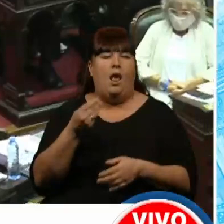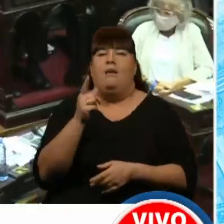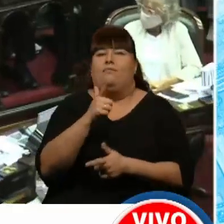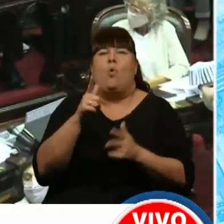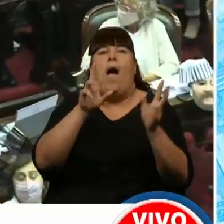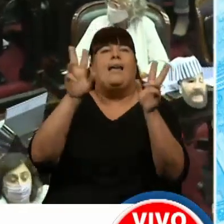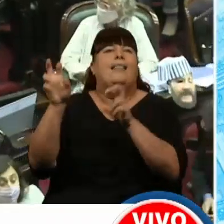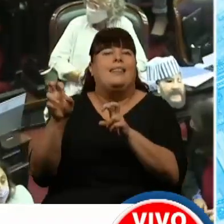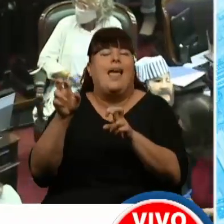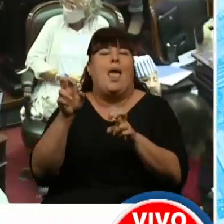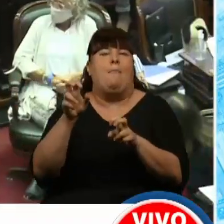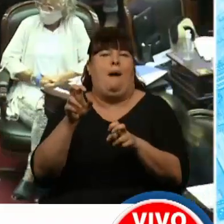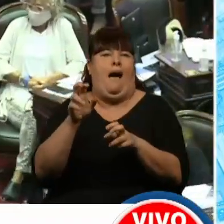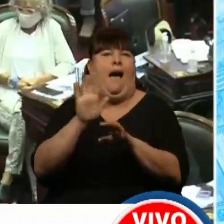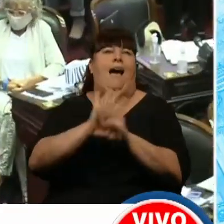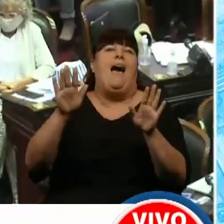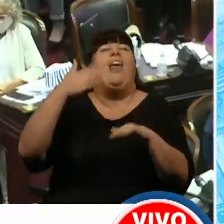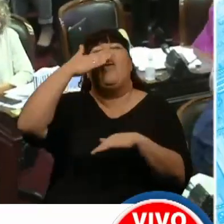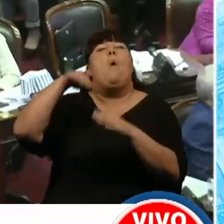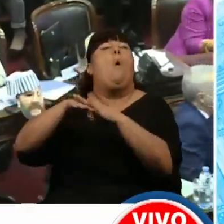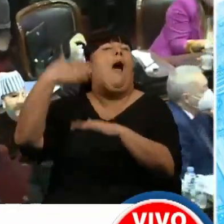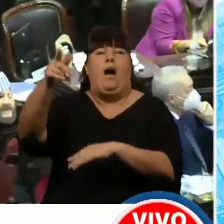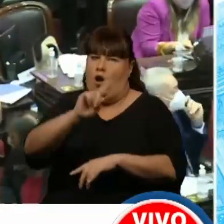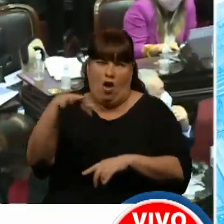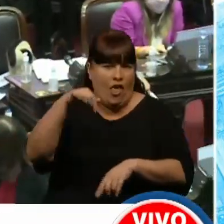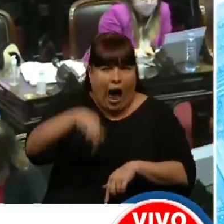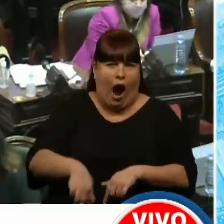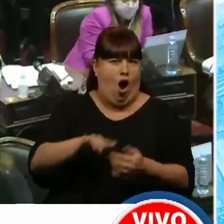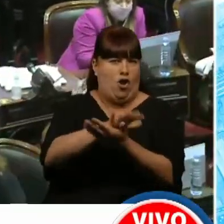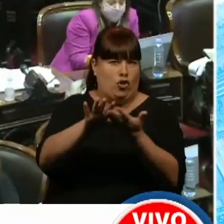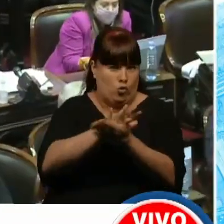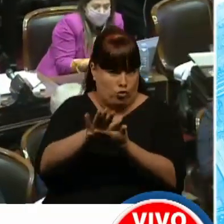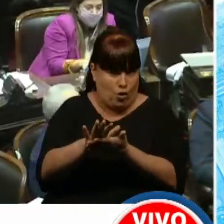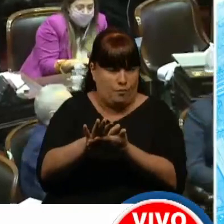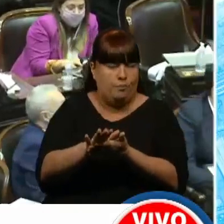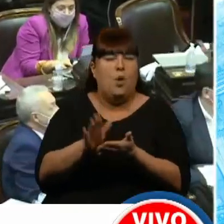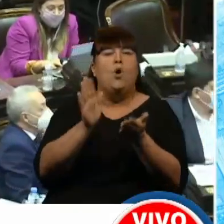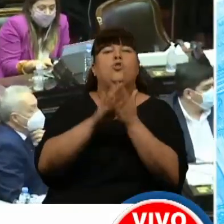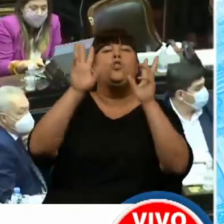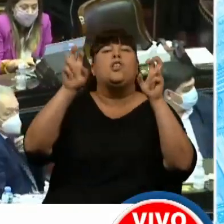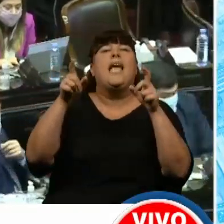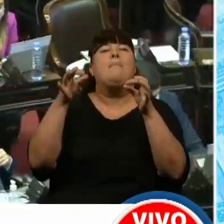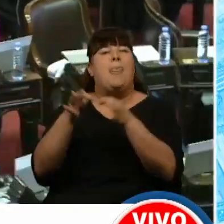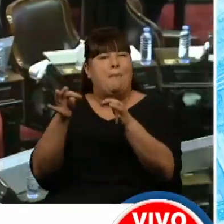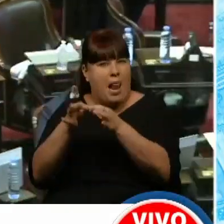no hay temas que queden para después. Junto con la causa